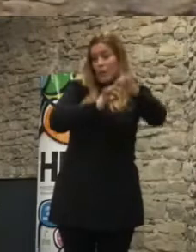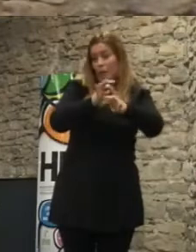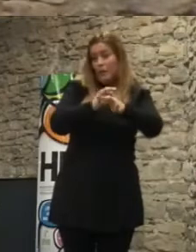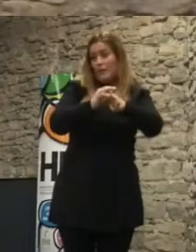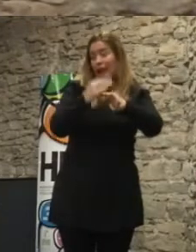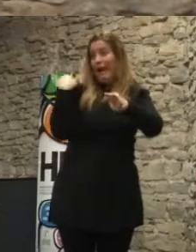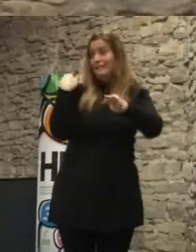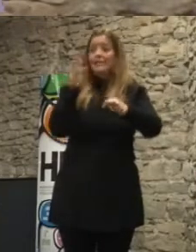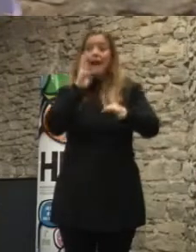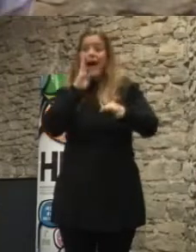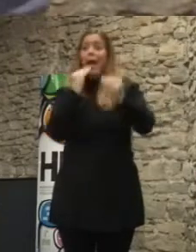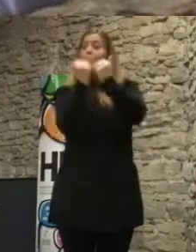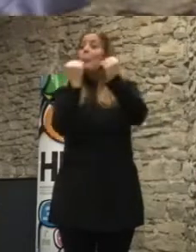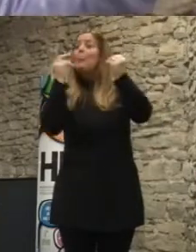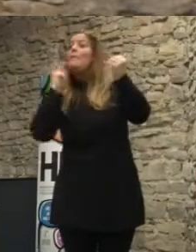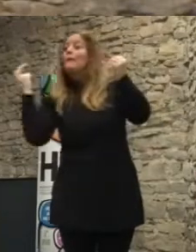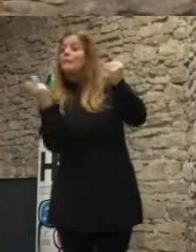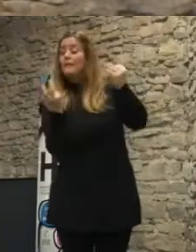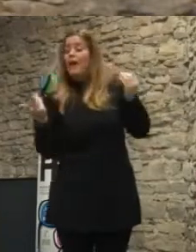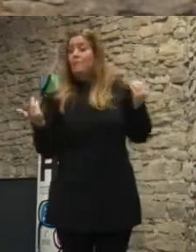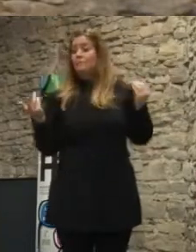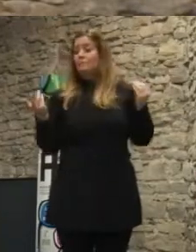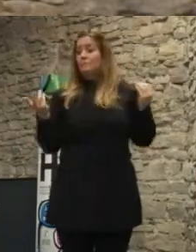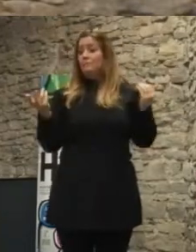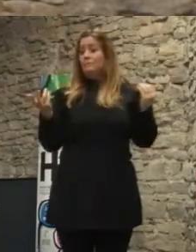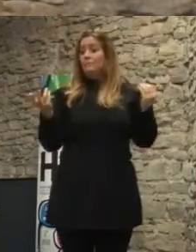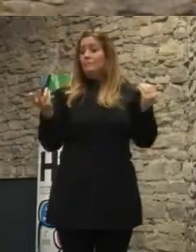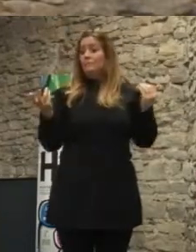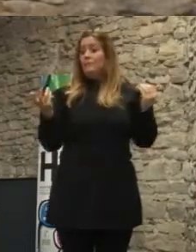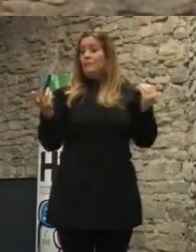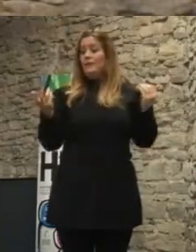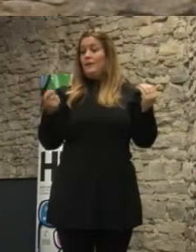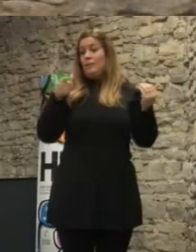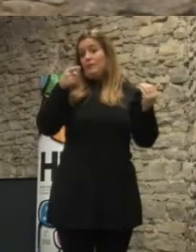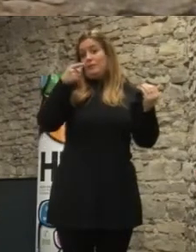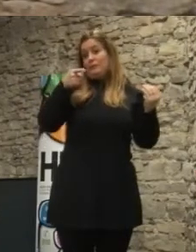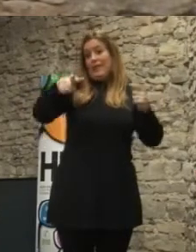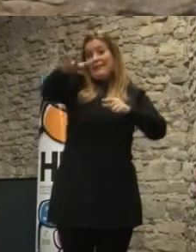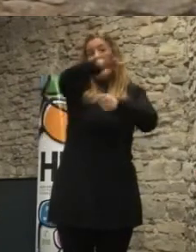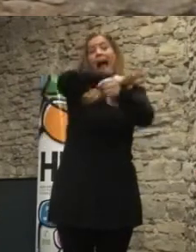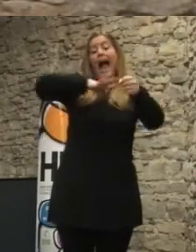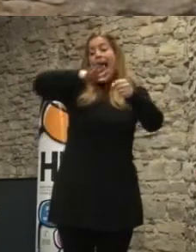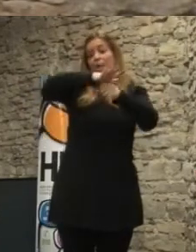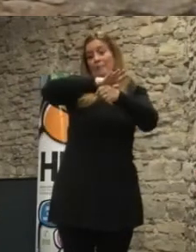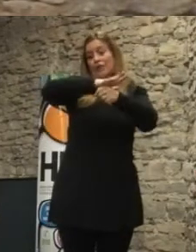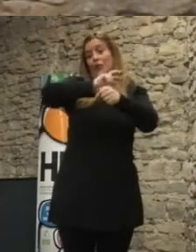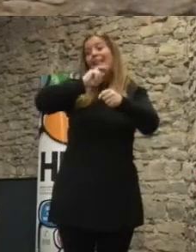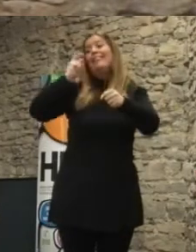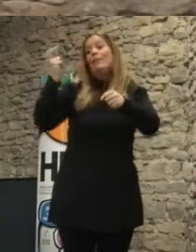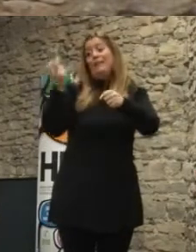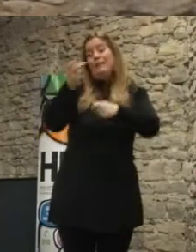pues amplía, digamos, este campo de diversidad asociativa. Por lo tanto,